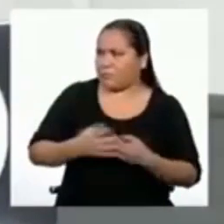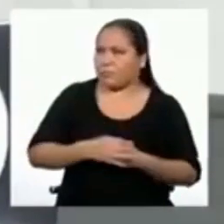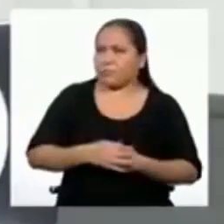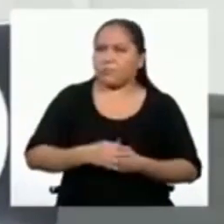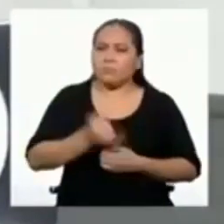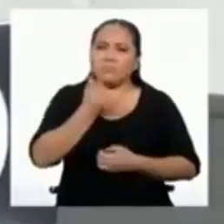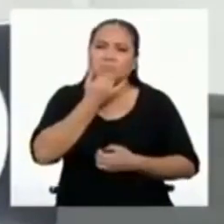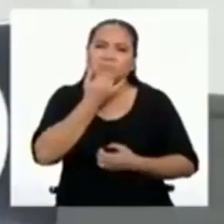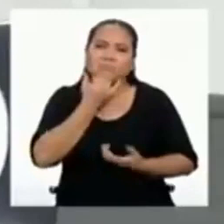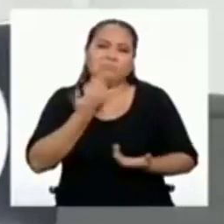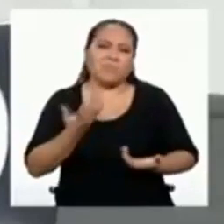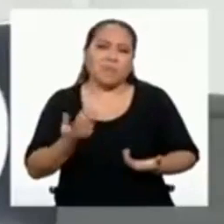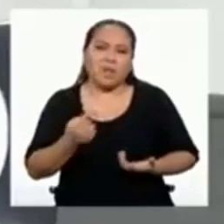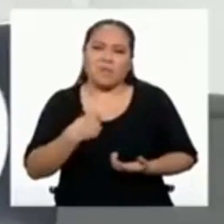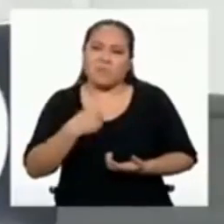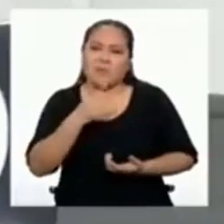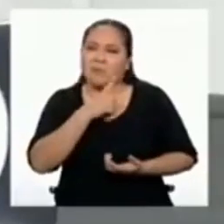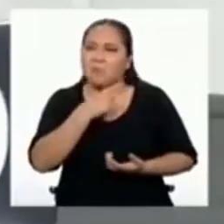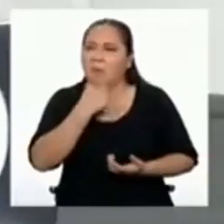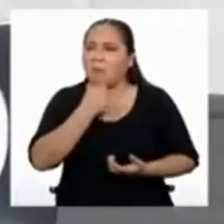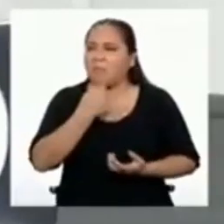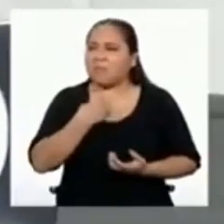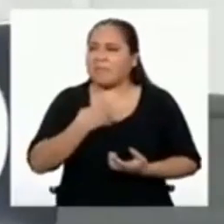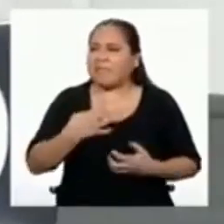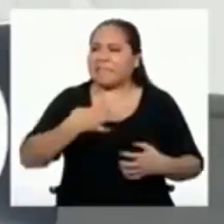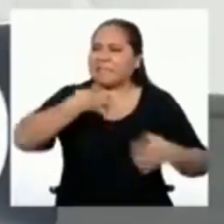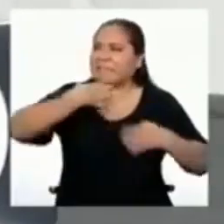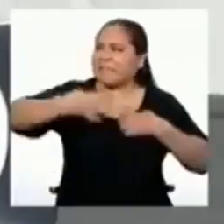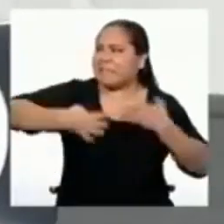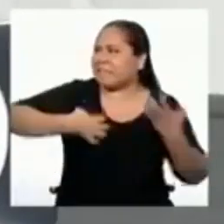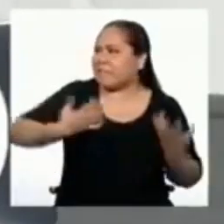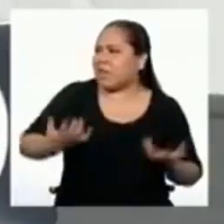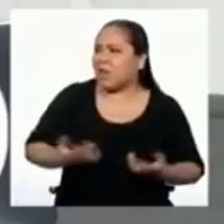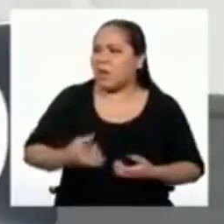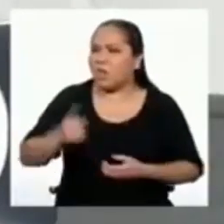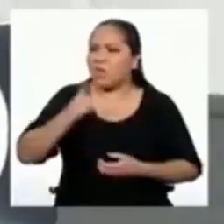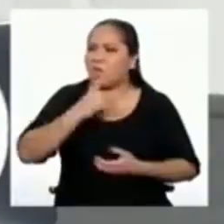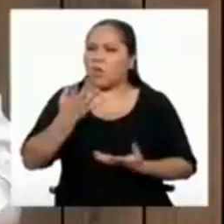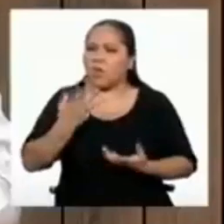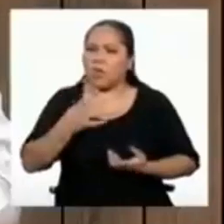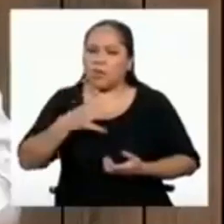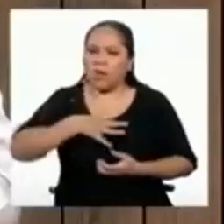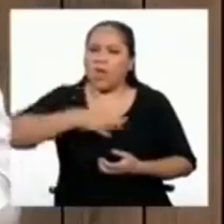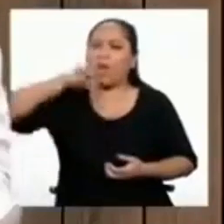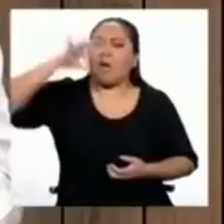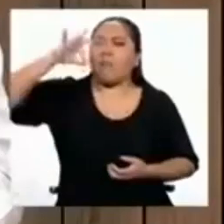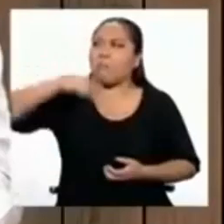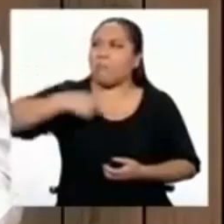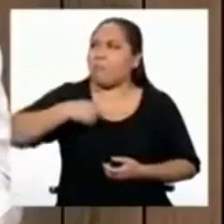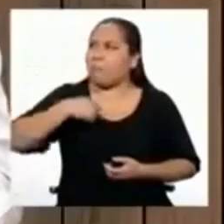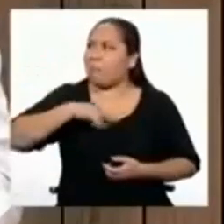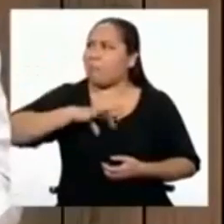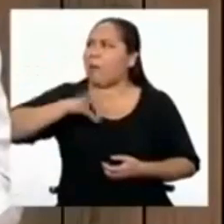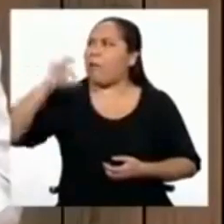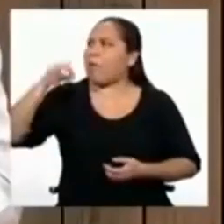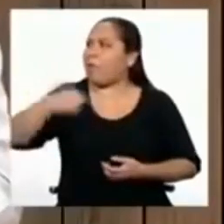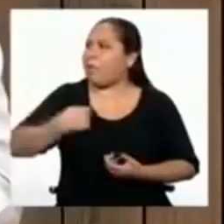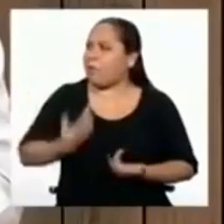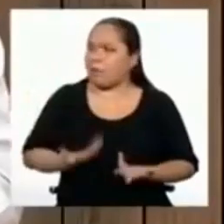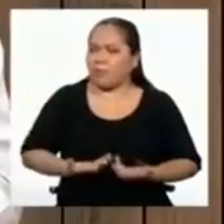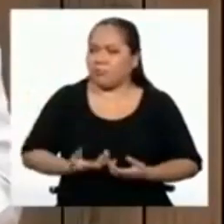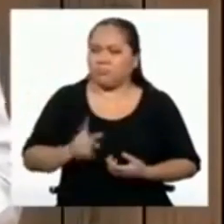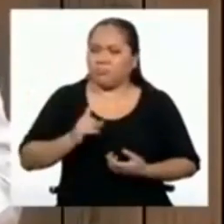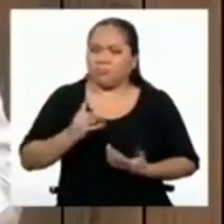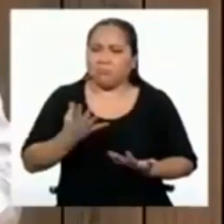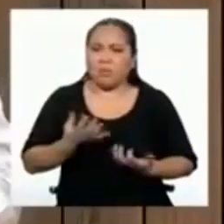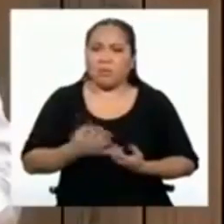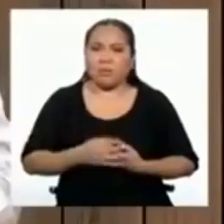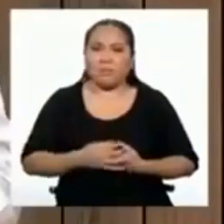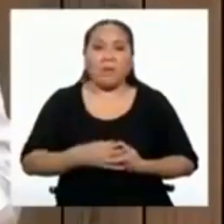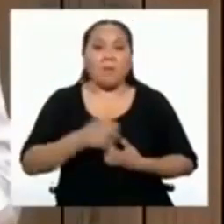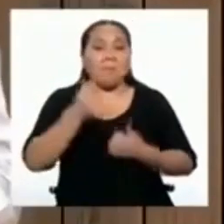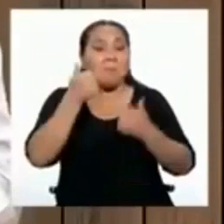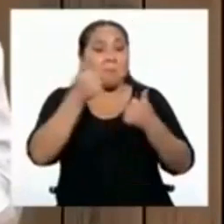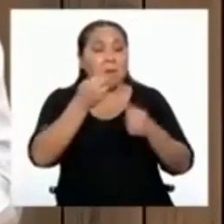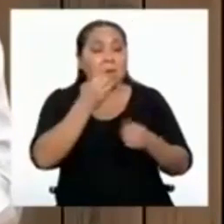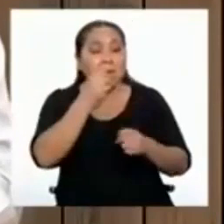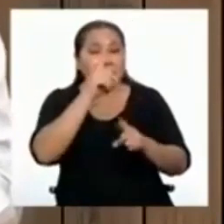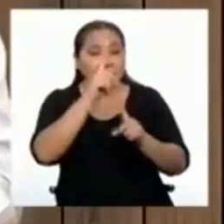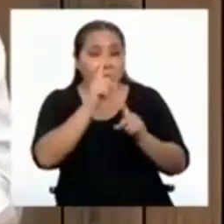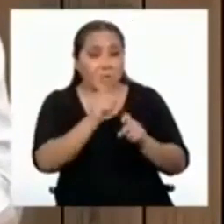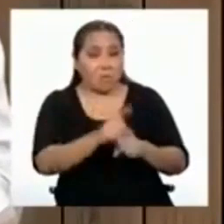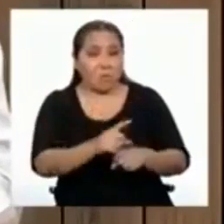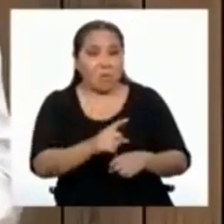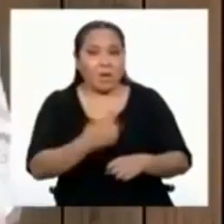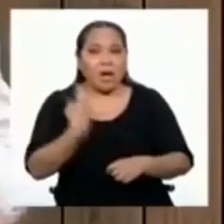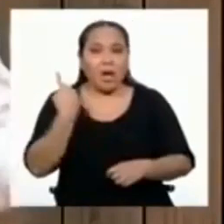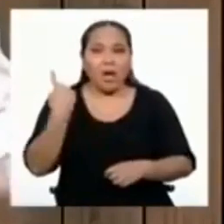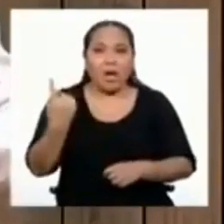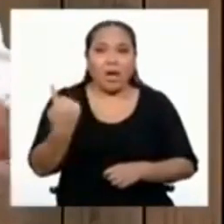¿Qué pasa si a mí no me gusta protestar o tampoco me interesa ser un candidato? ¡Qué buena pregunta! En realidad, nosotros